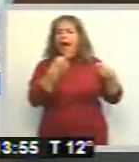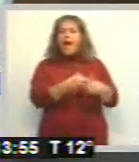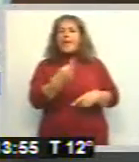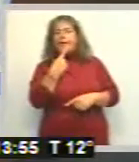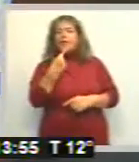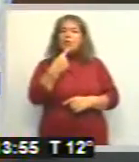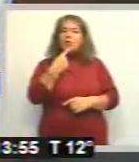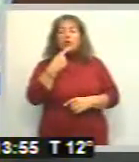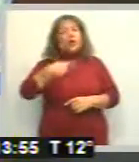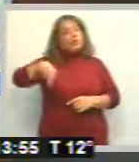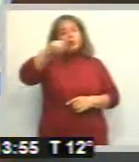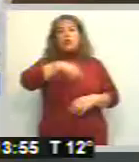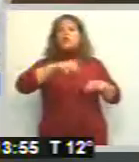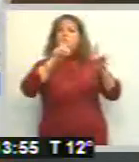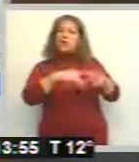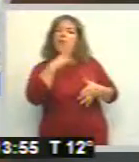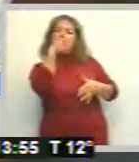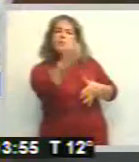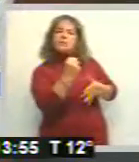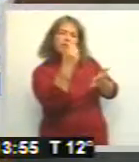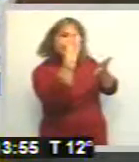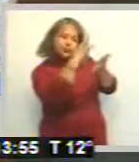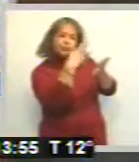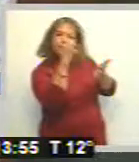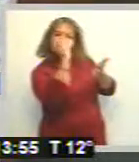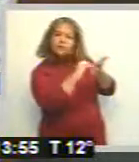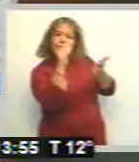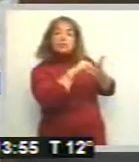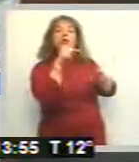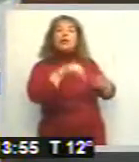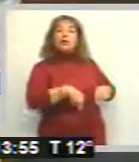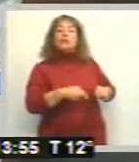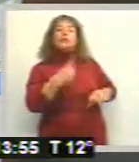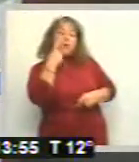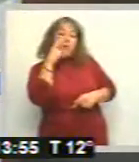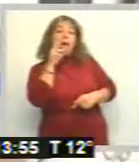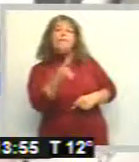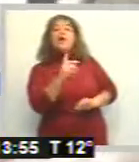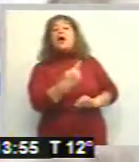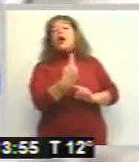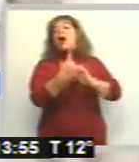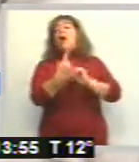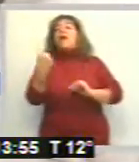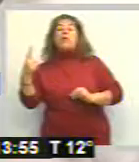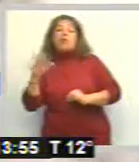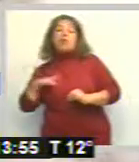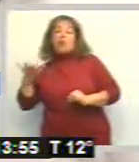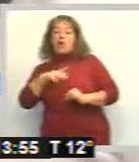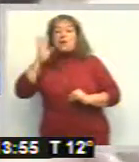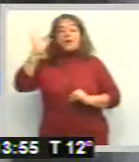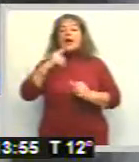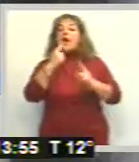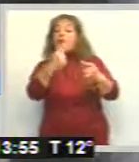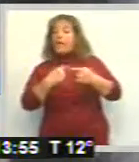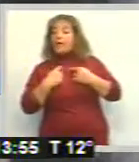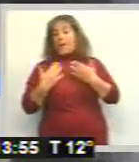inquietudes. Nosotros también las tomamos, los relevamos y hoy los vamos a ir viendo en cada lugar donde ellos se dieron para ver qué respuesta podemos